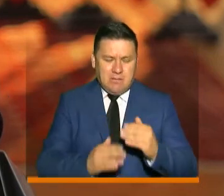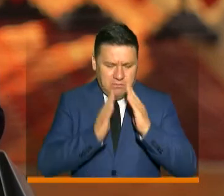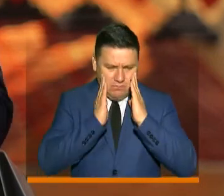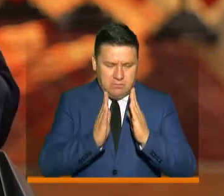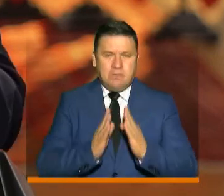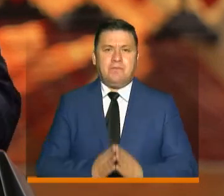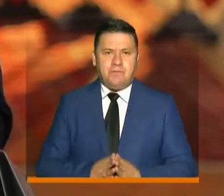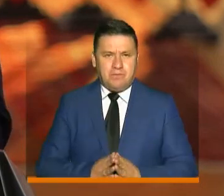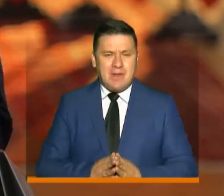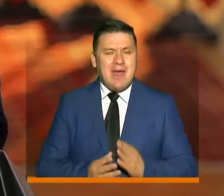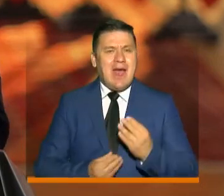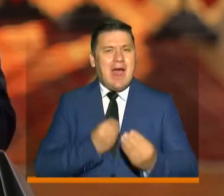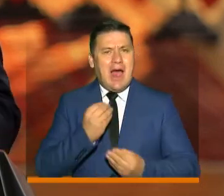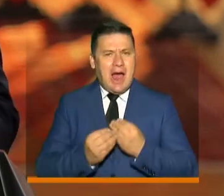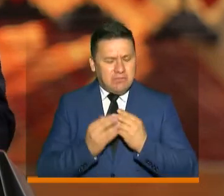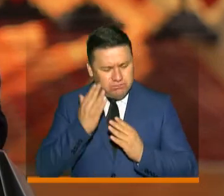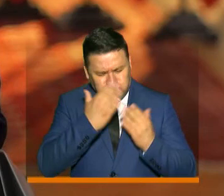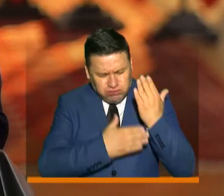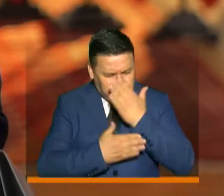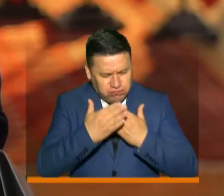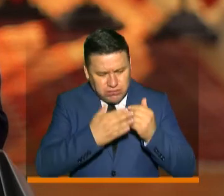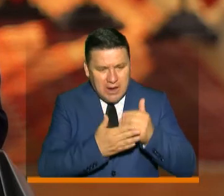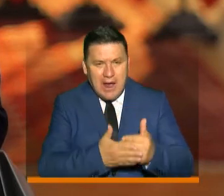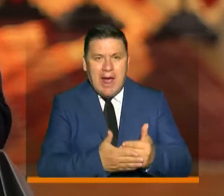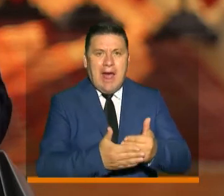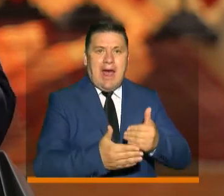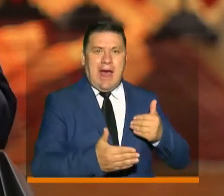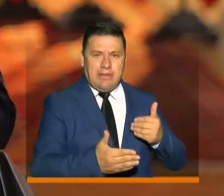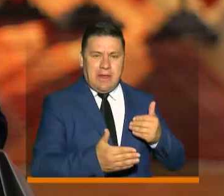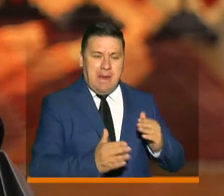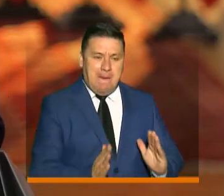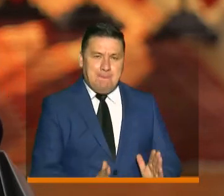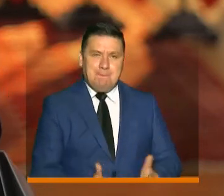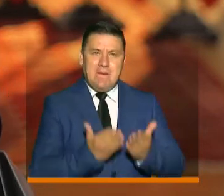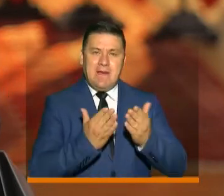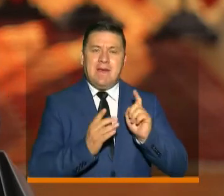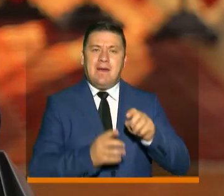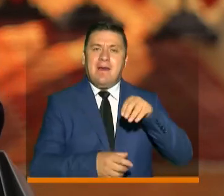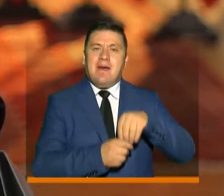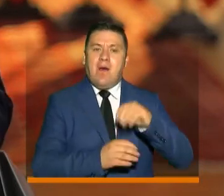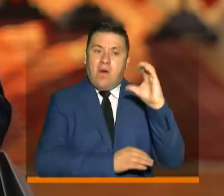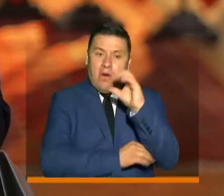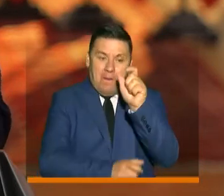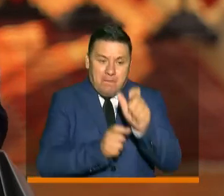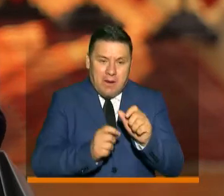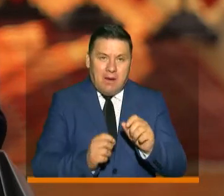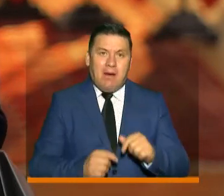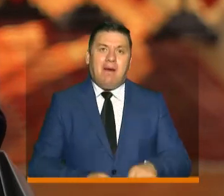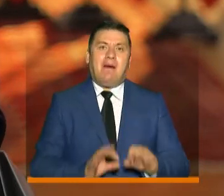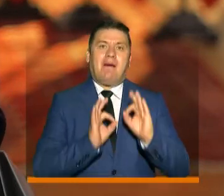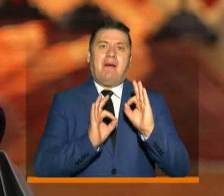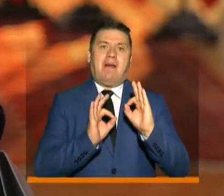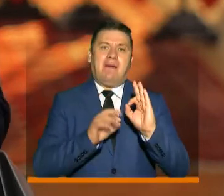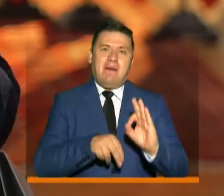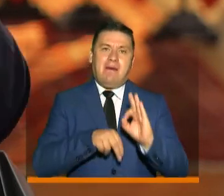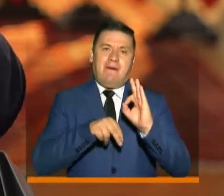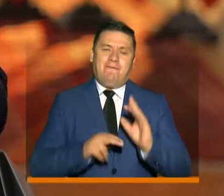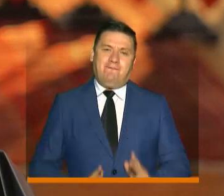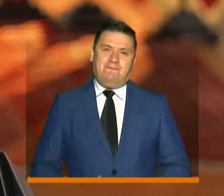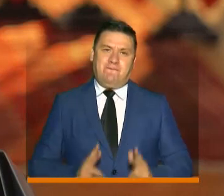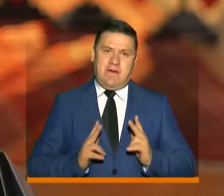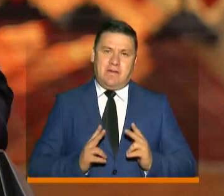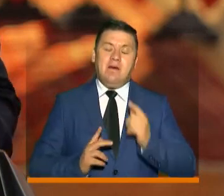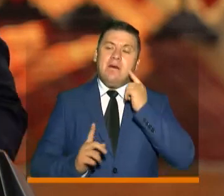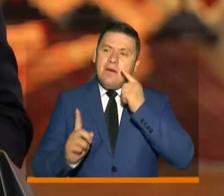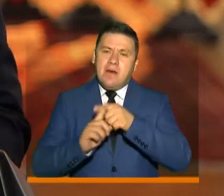para realizar diagnósticos tempranos mejorando su calidad de vida y atención en salud y programas